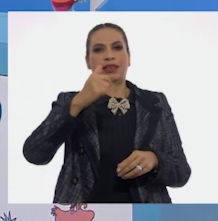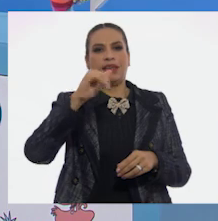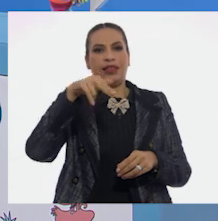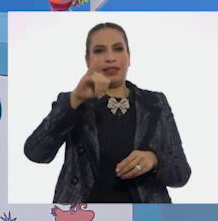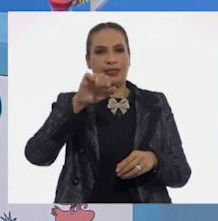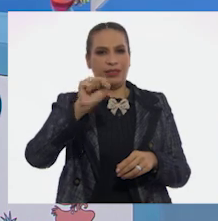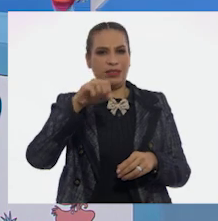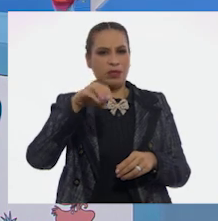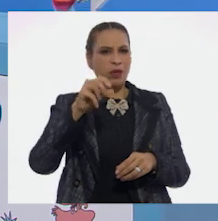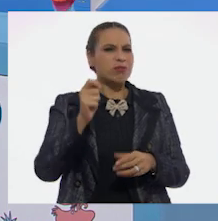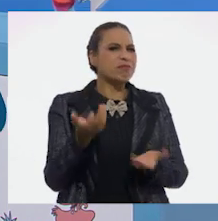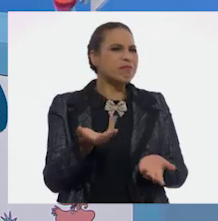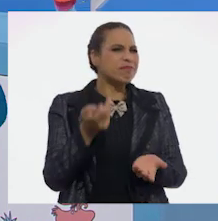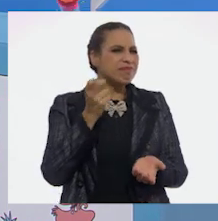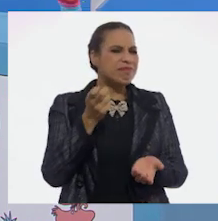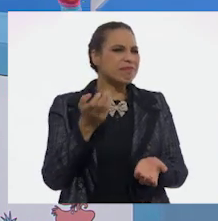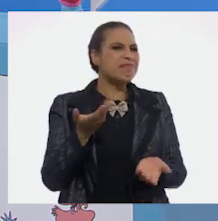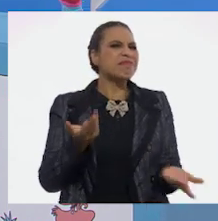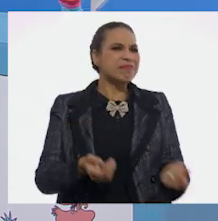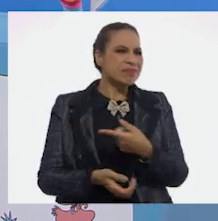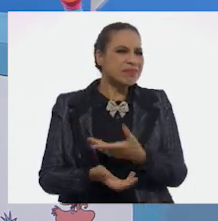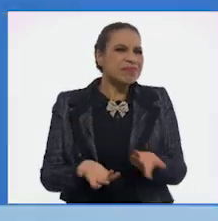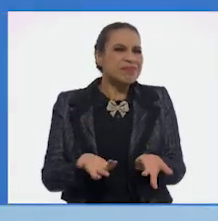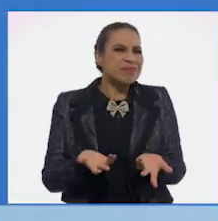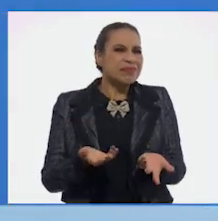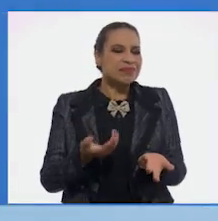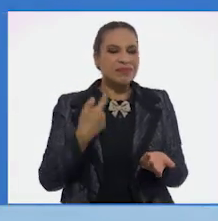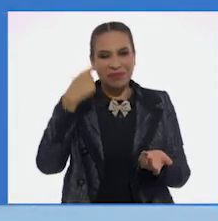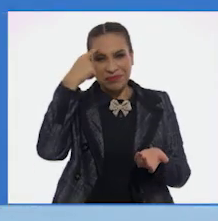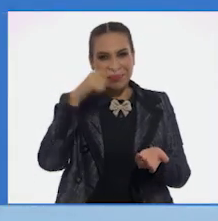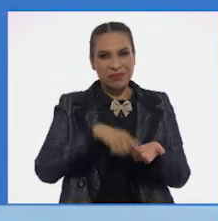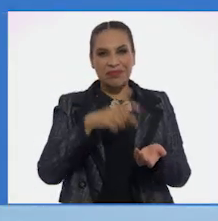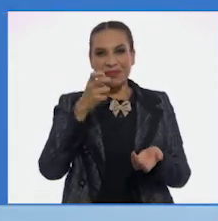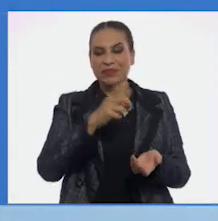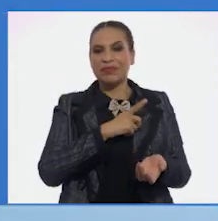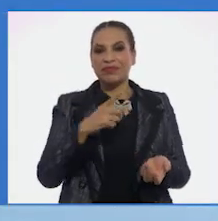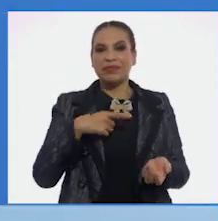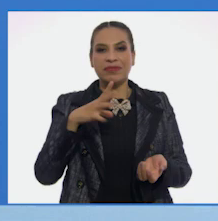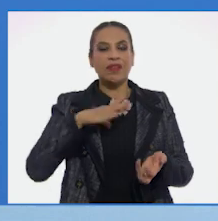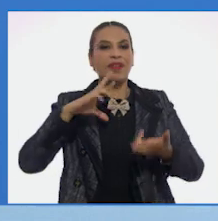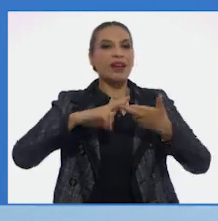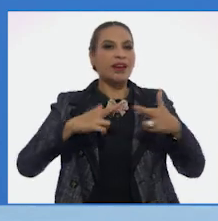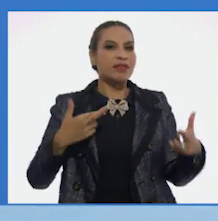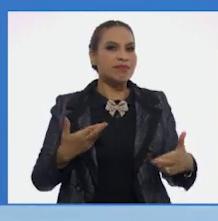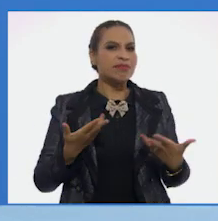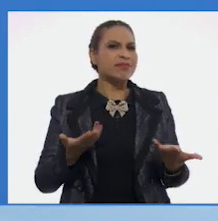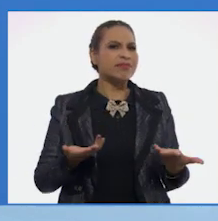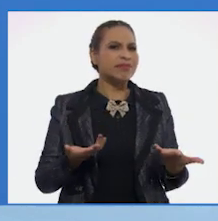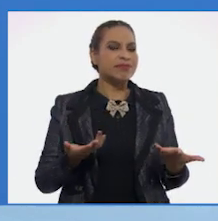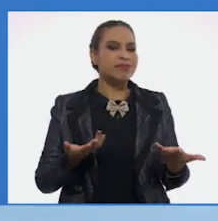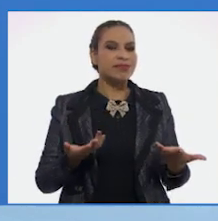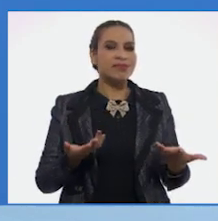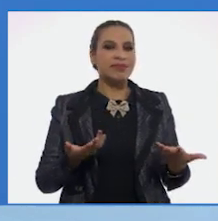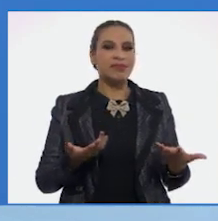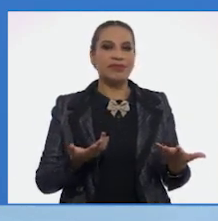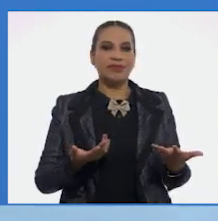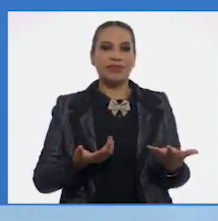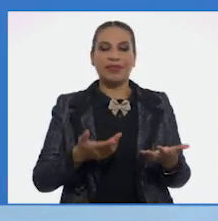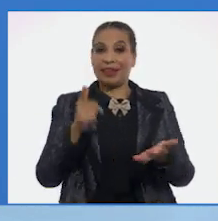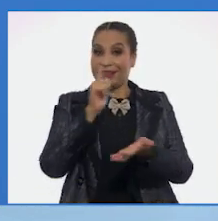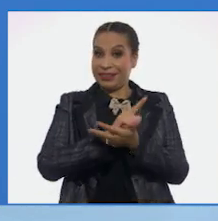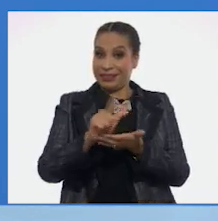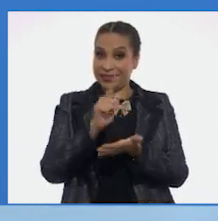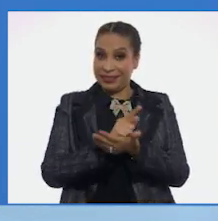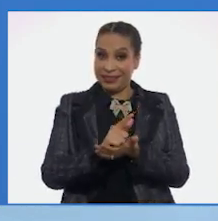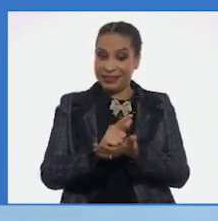¿Quién? Por su nombre, yo creo que debe relacionarse con la